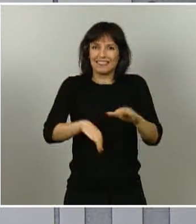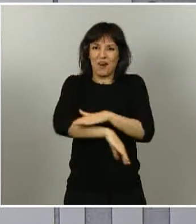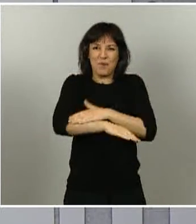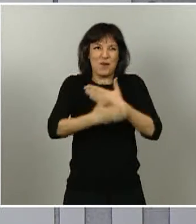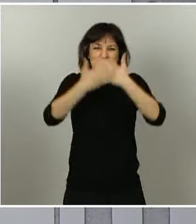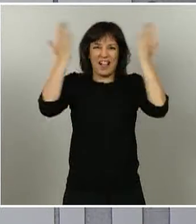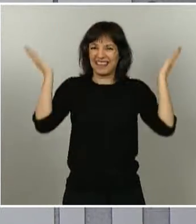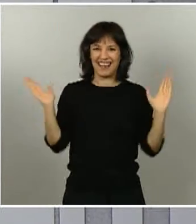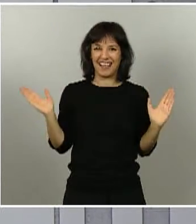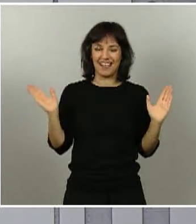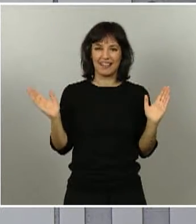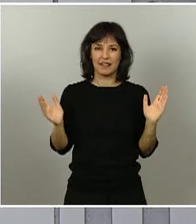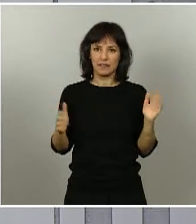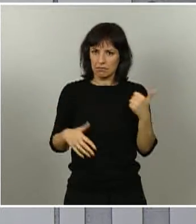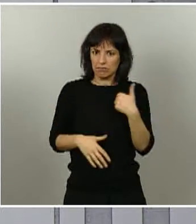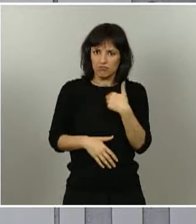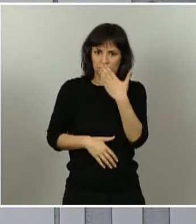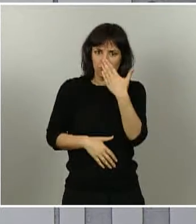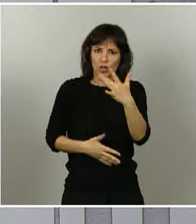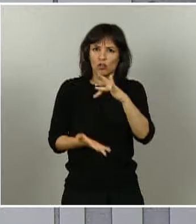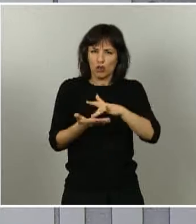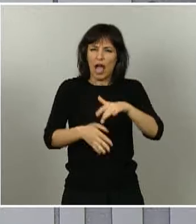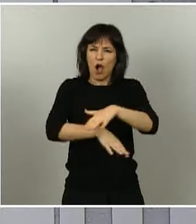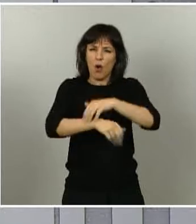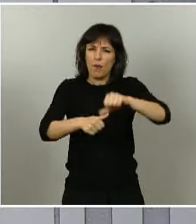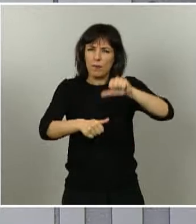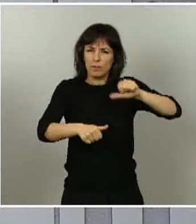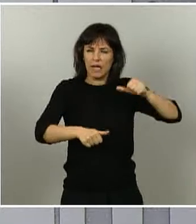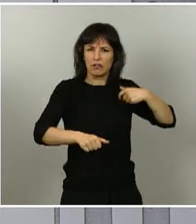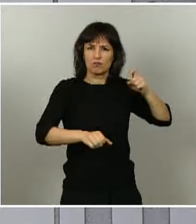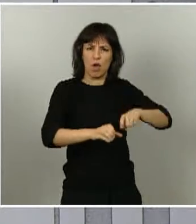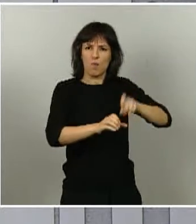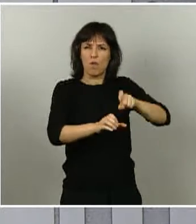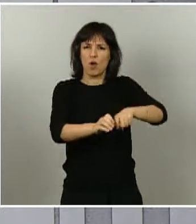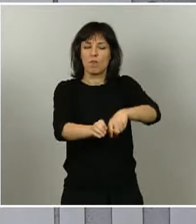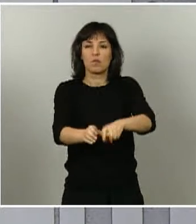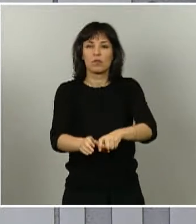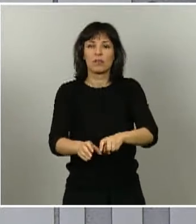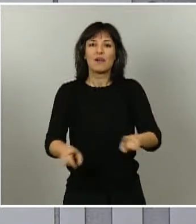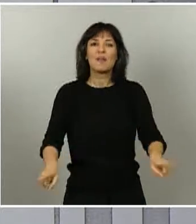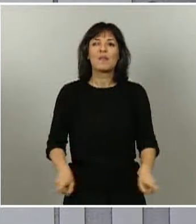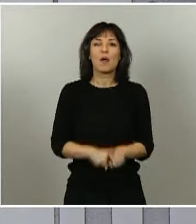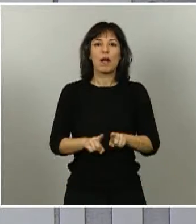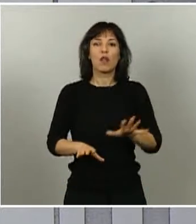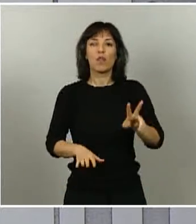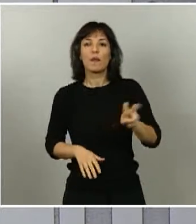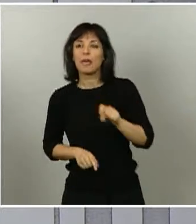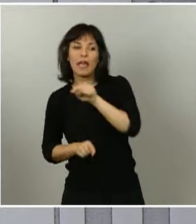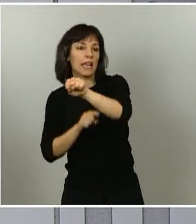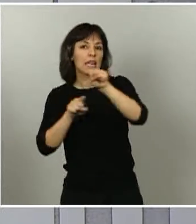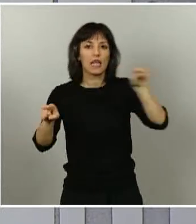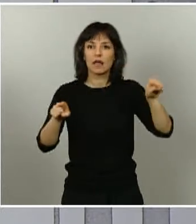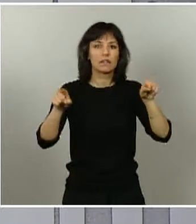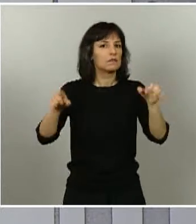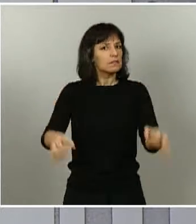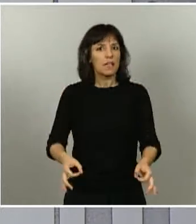he participado en muchos gobiernos, y con independencia del origen de cada uno, siempre dentro de las